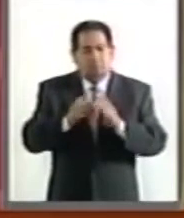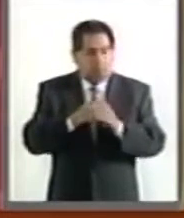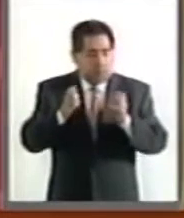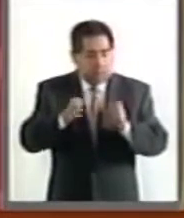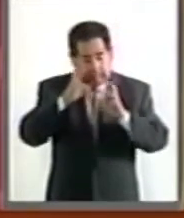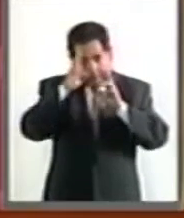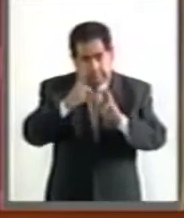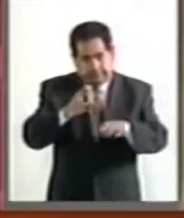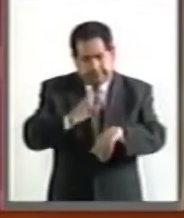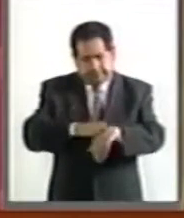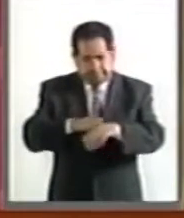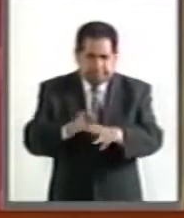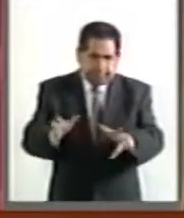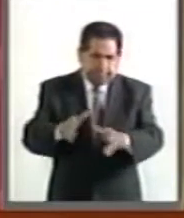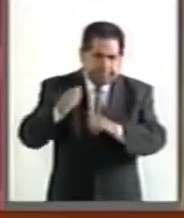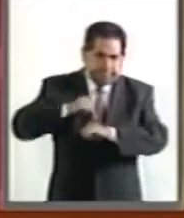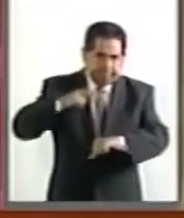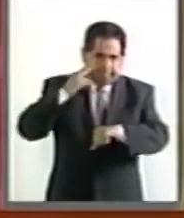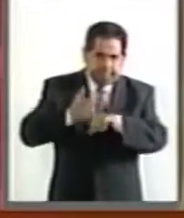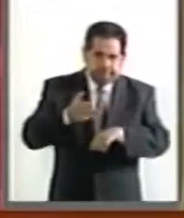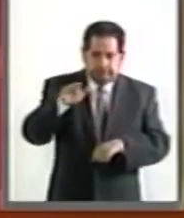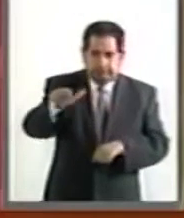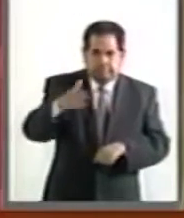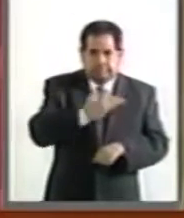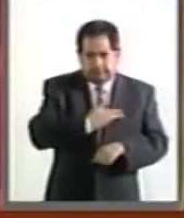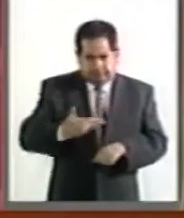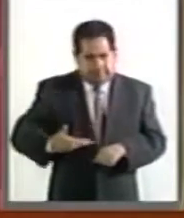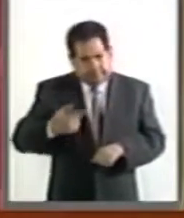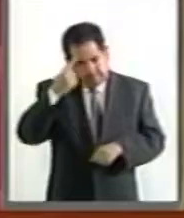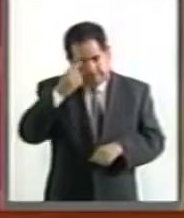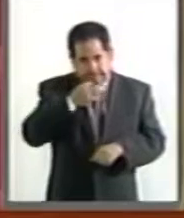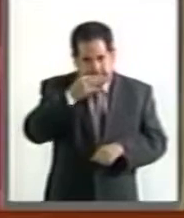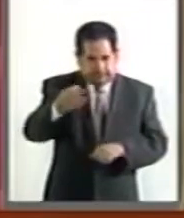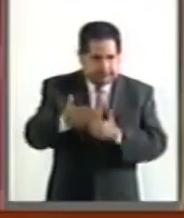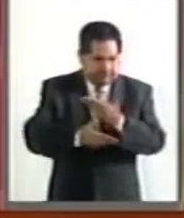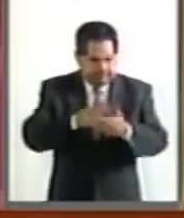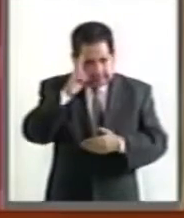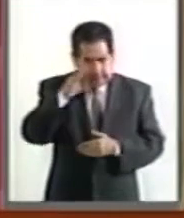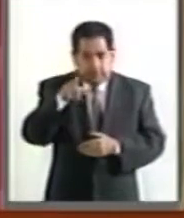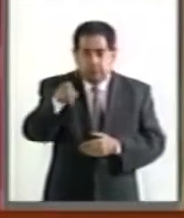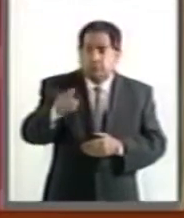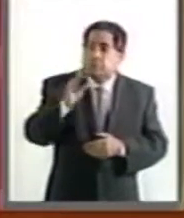respetuosa, excitar al titular del Poder Ejecutivo Federal que pueda mandar